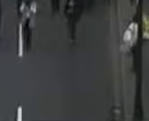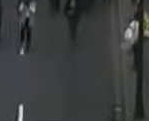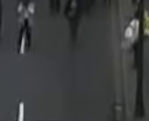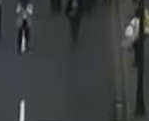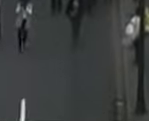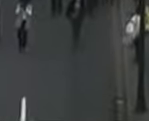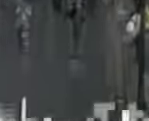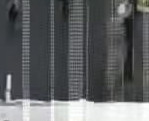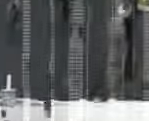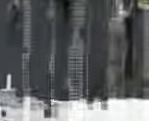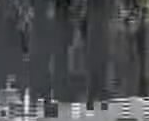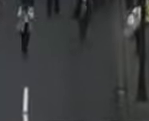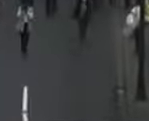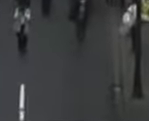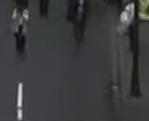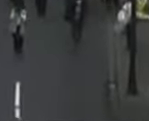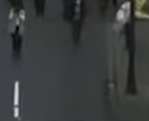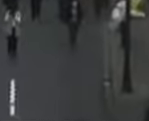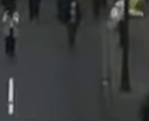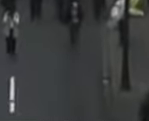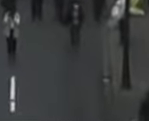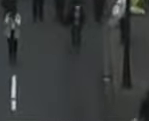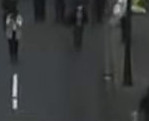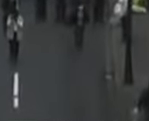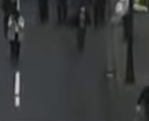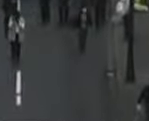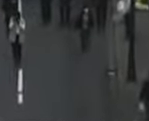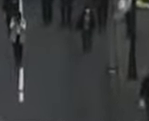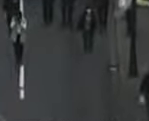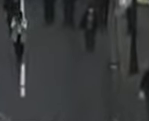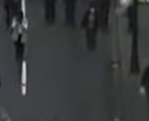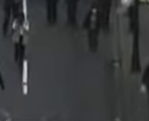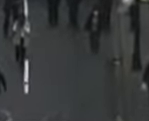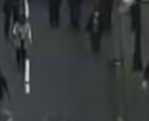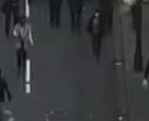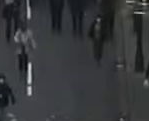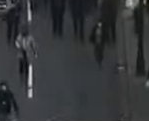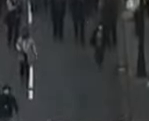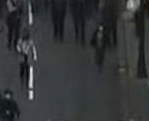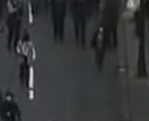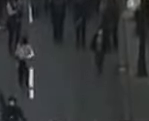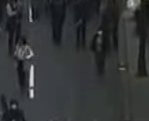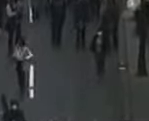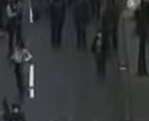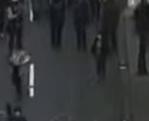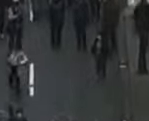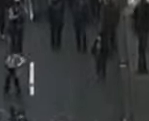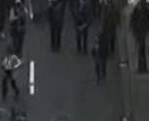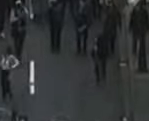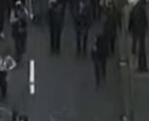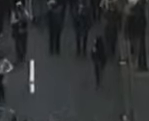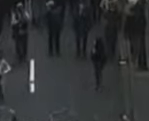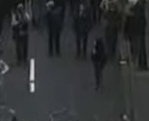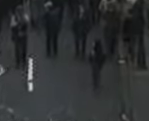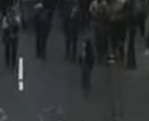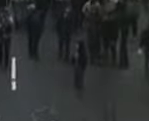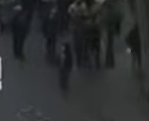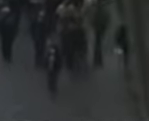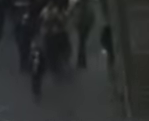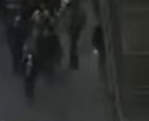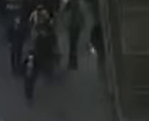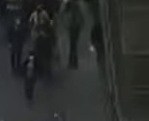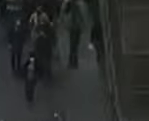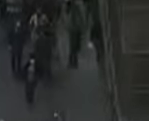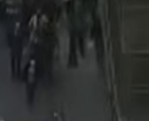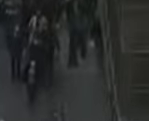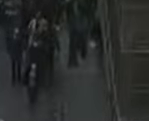arengas, se decían cierren el Congreso. Esto, bueno, es escuchado por los ministros. Algunos solo